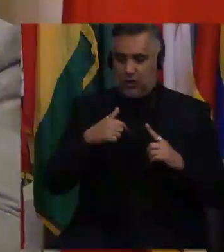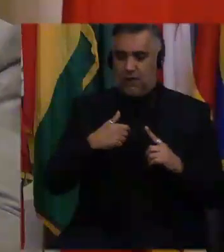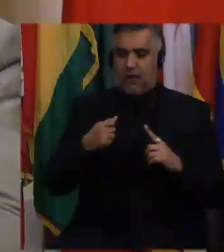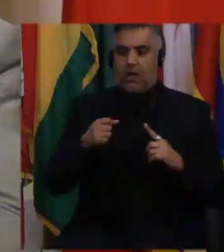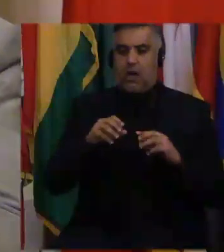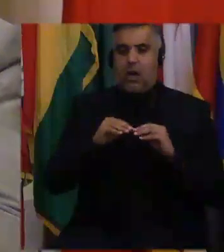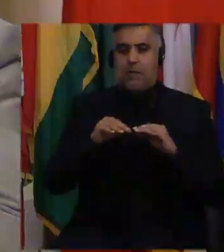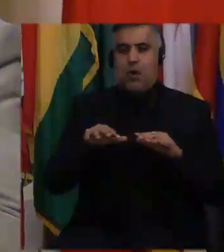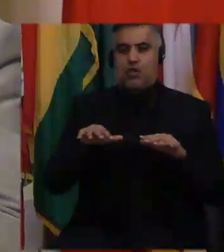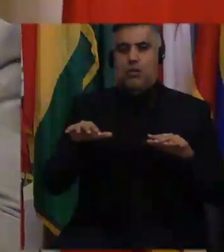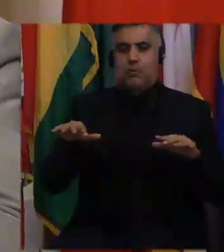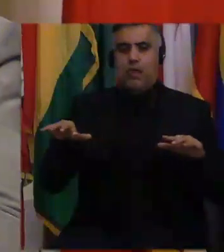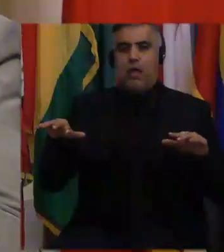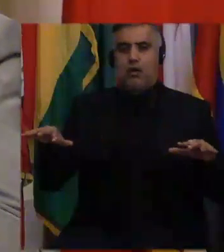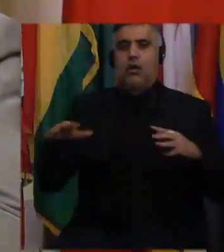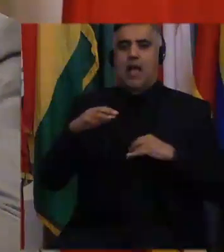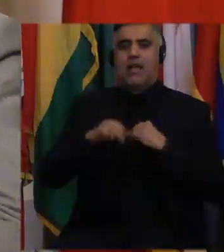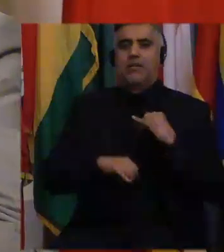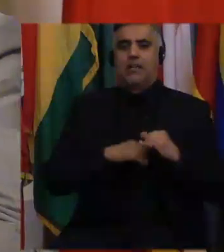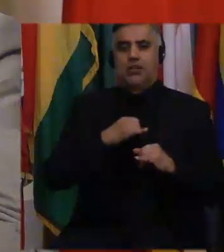respaldados por los organismos internacionales.